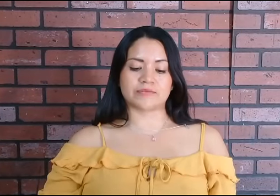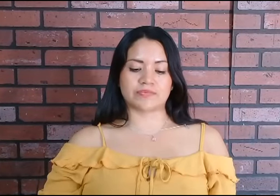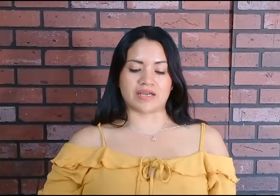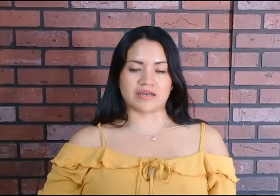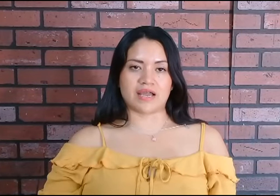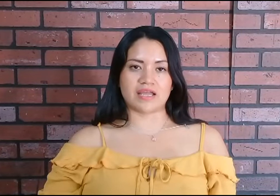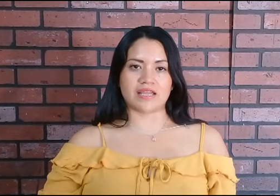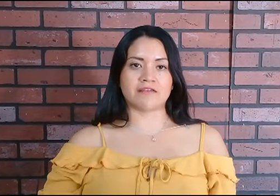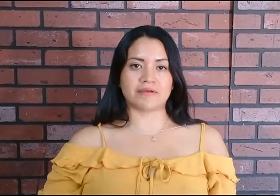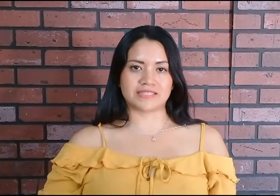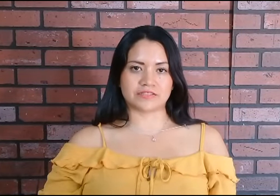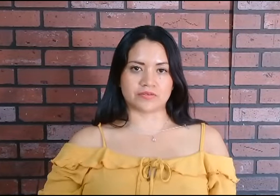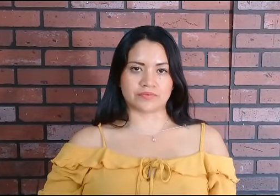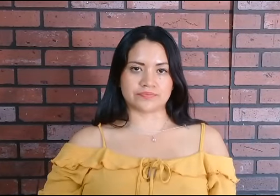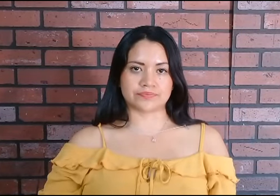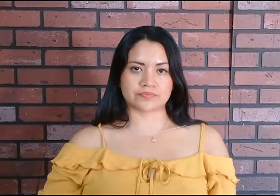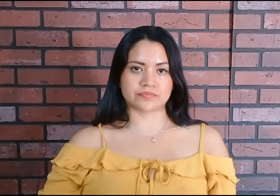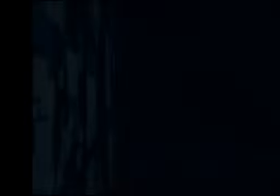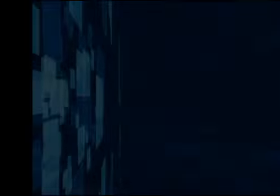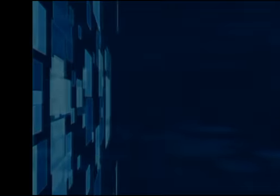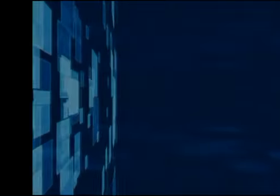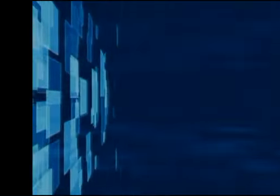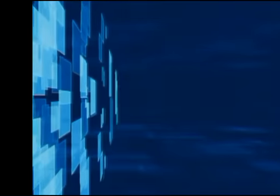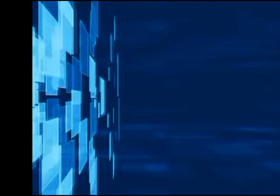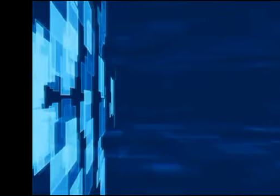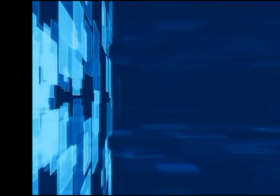va a aceptar, enfatizó.